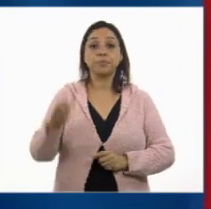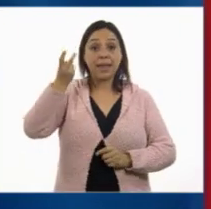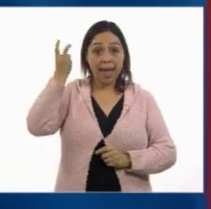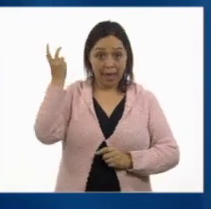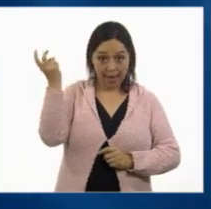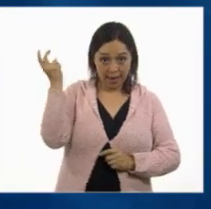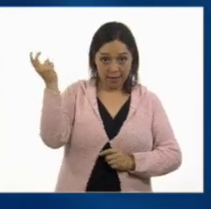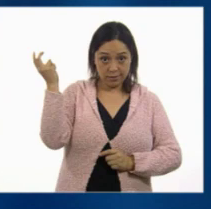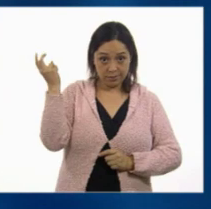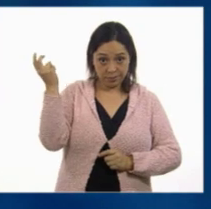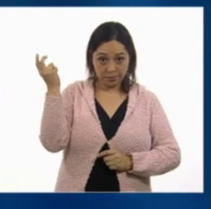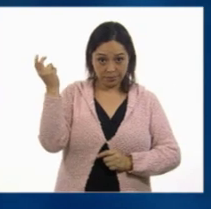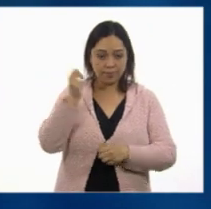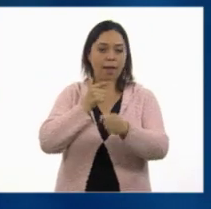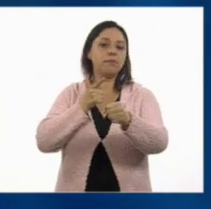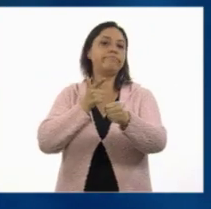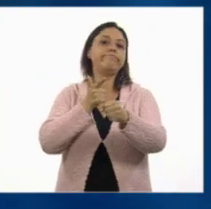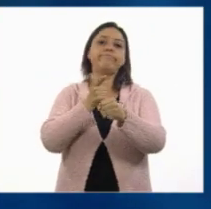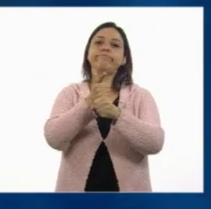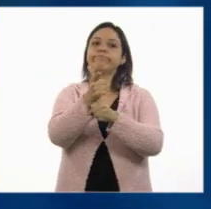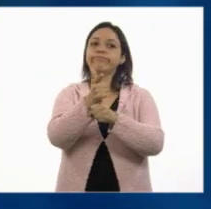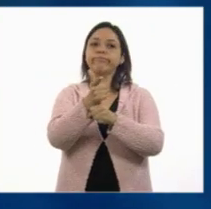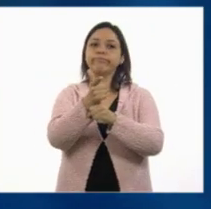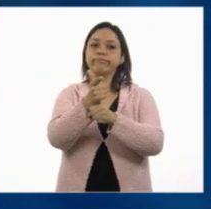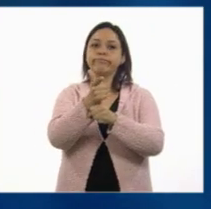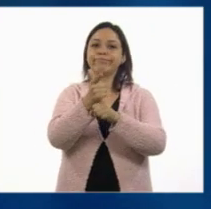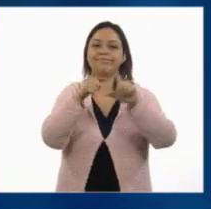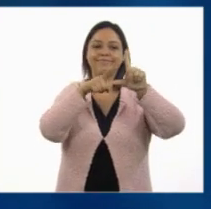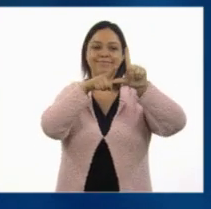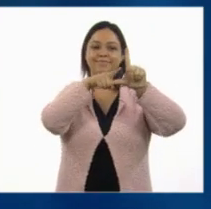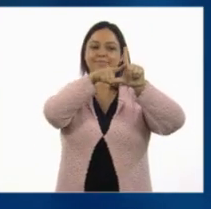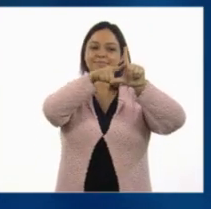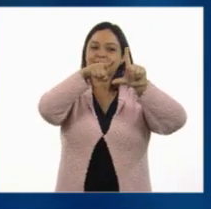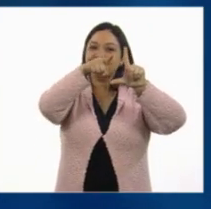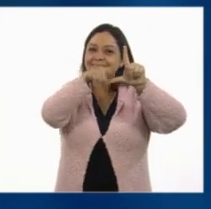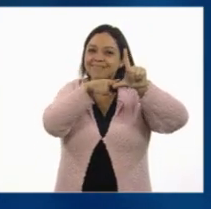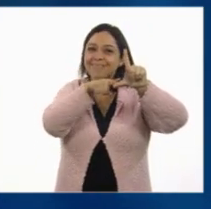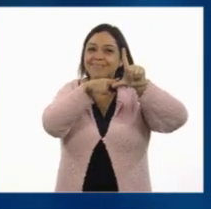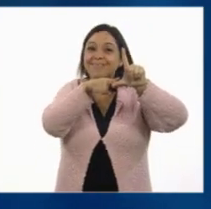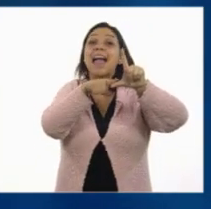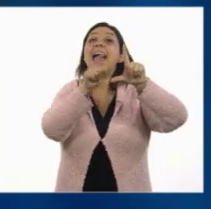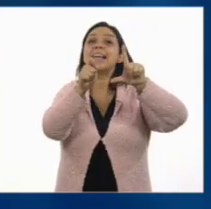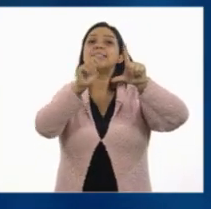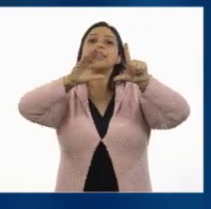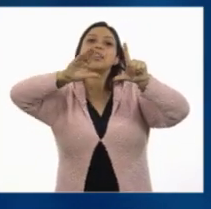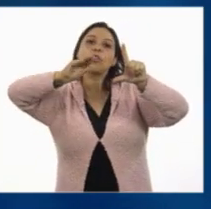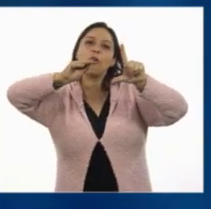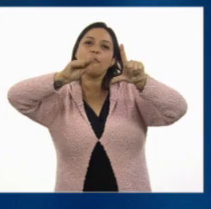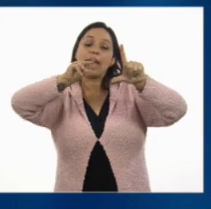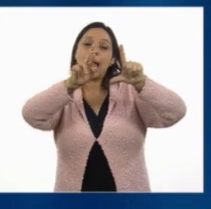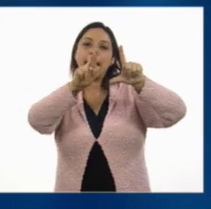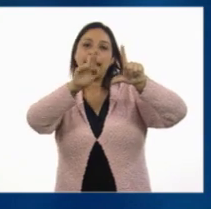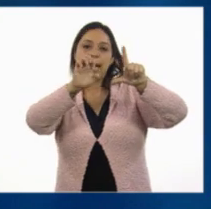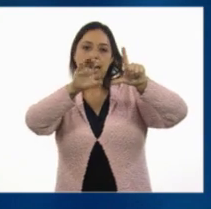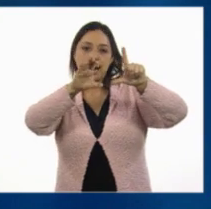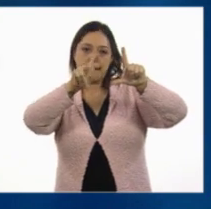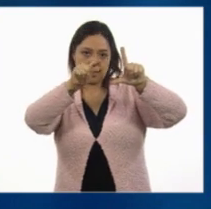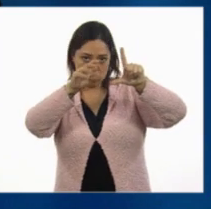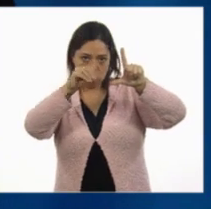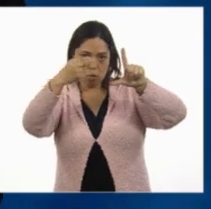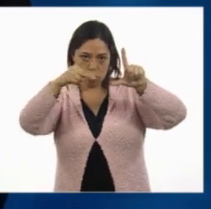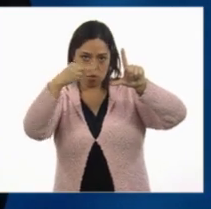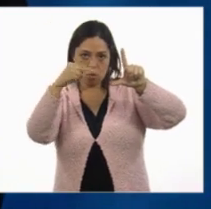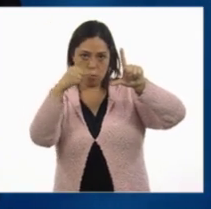Este lo diferenciamos rápidamente por la observación que tú dijiste. Tiene una rayita en forma de cuadrado. Es un ángulo recto. Ujú.